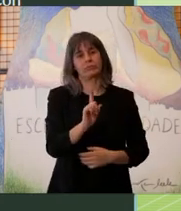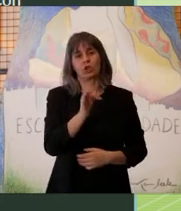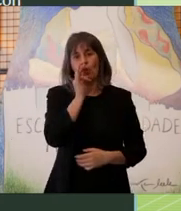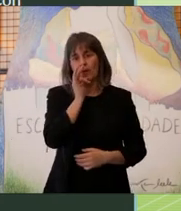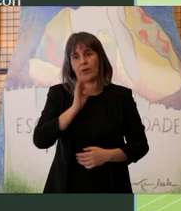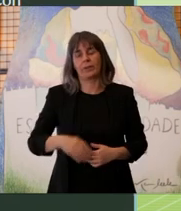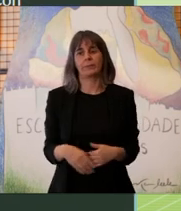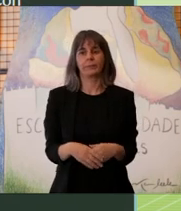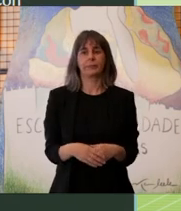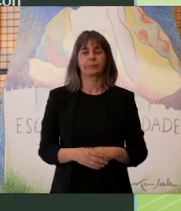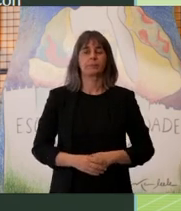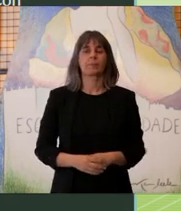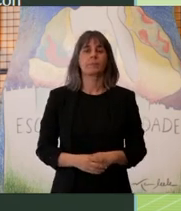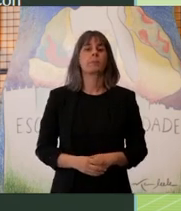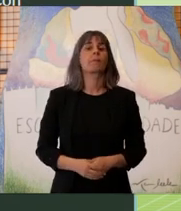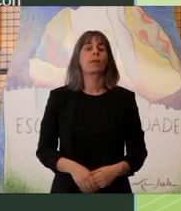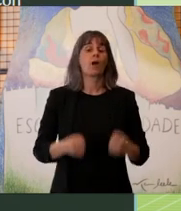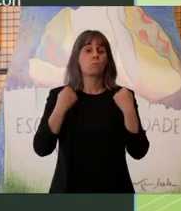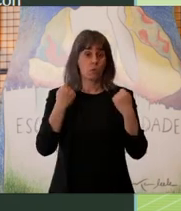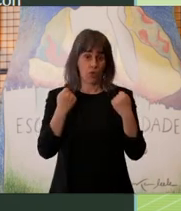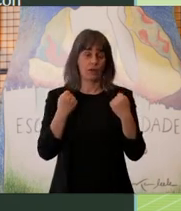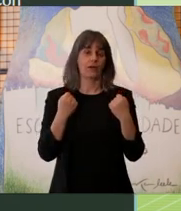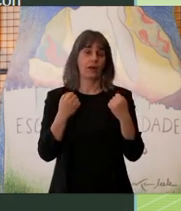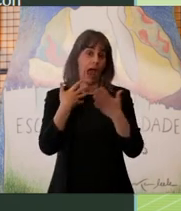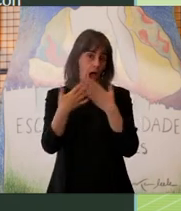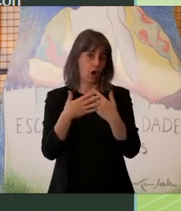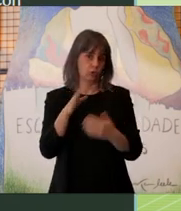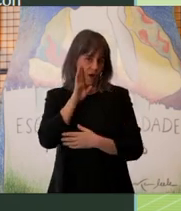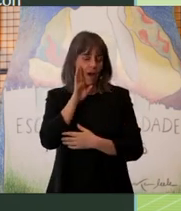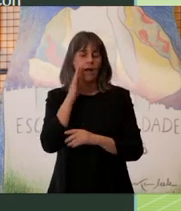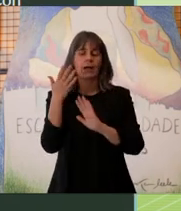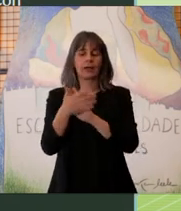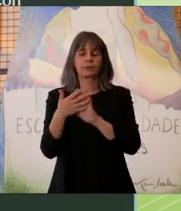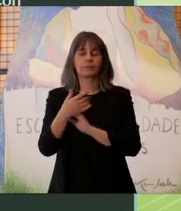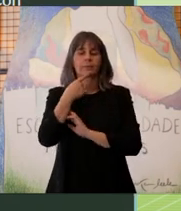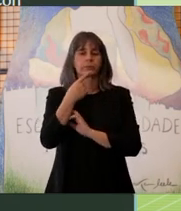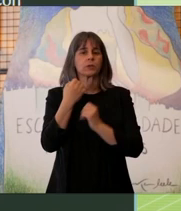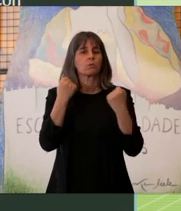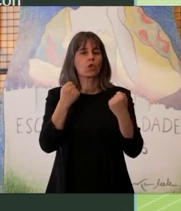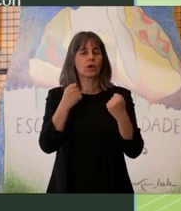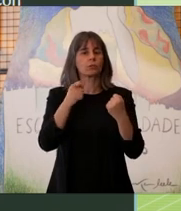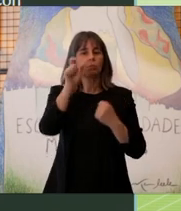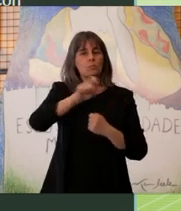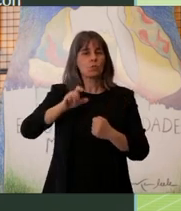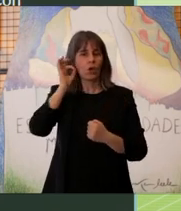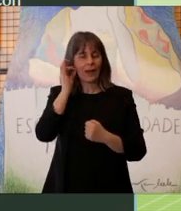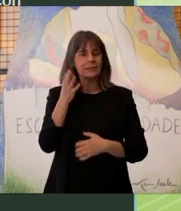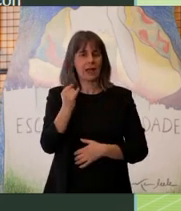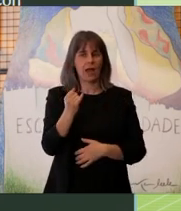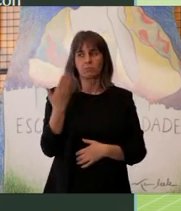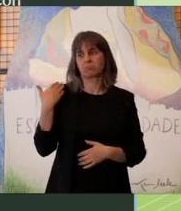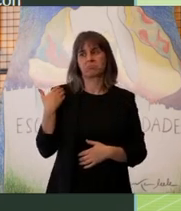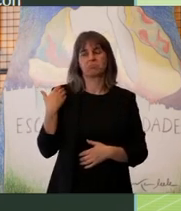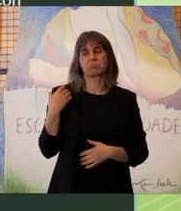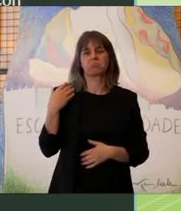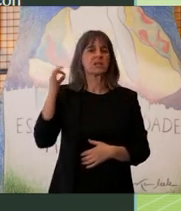el poder que según Amelia valcárcel el poder que con el que las mujeres cuentan desde hace un par